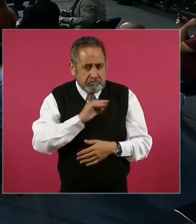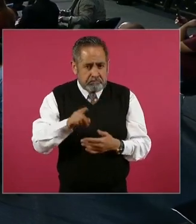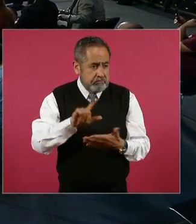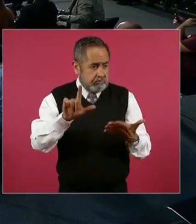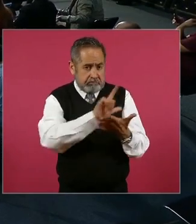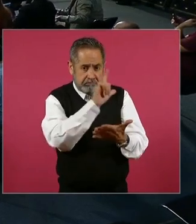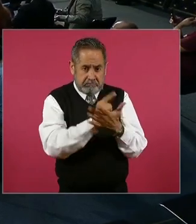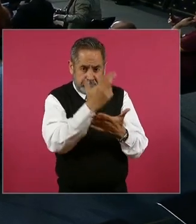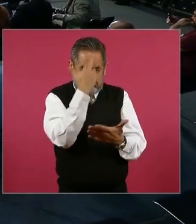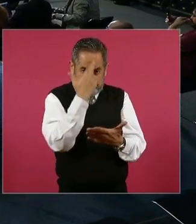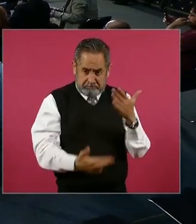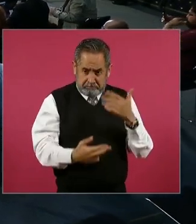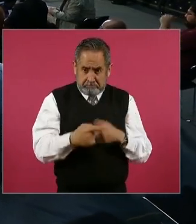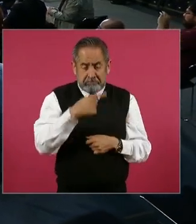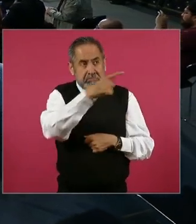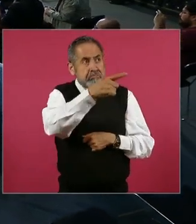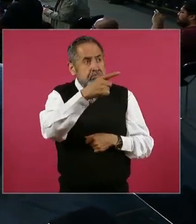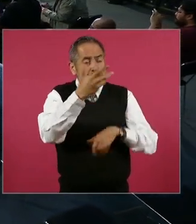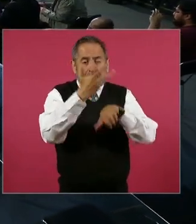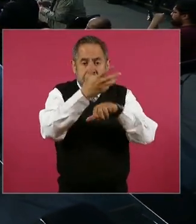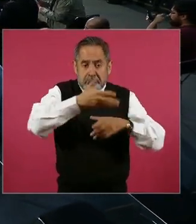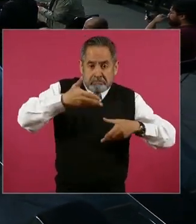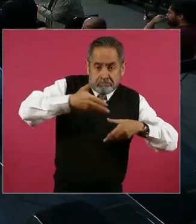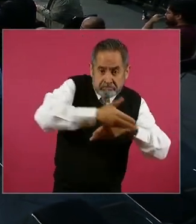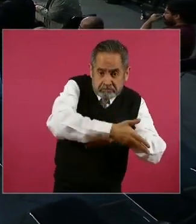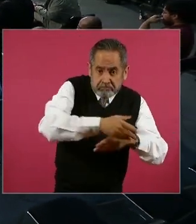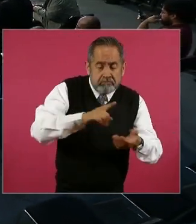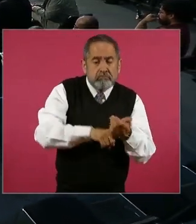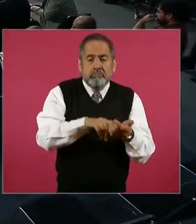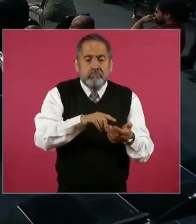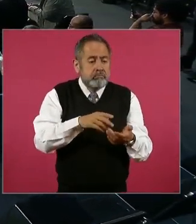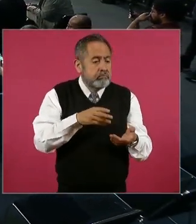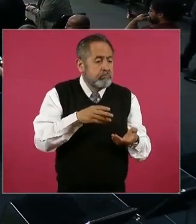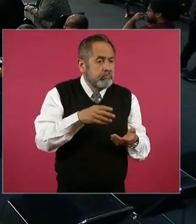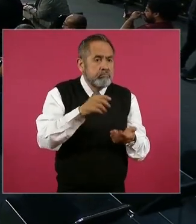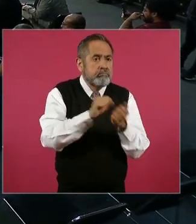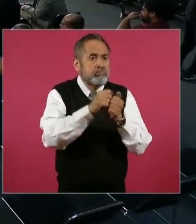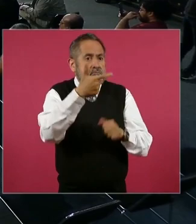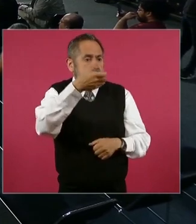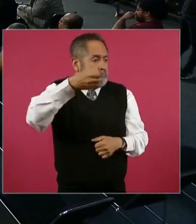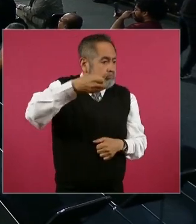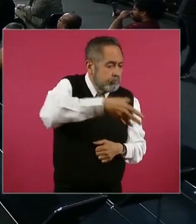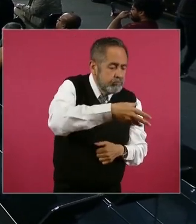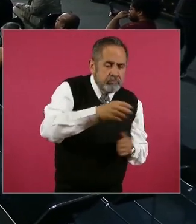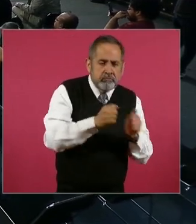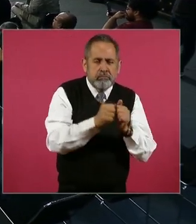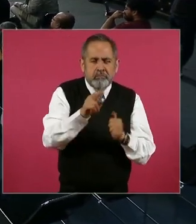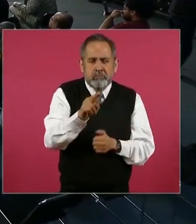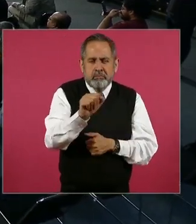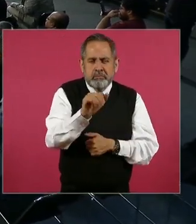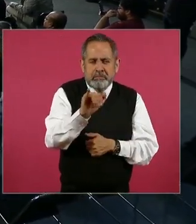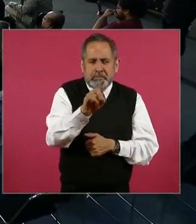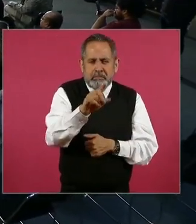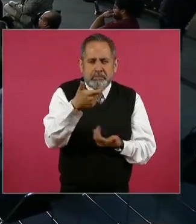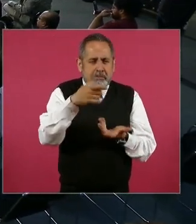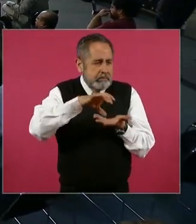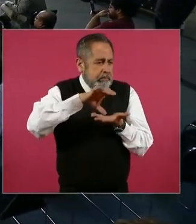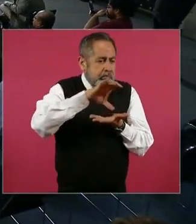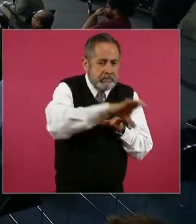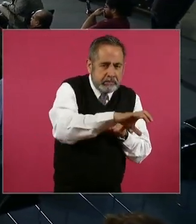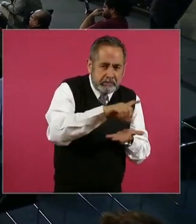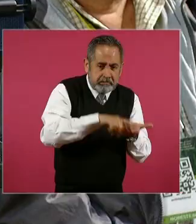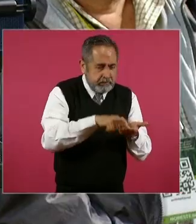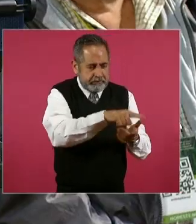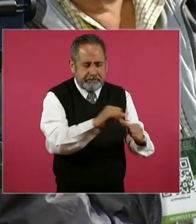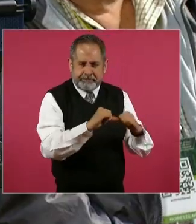delito de injerencismo intervencionismo de por ejemplo de Estados Unidos a través de la usit con todos estos recursos que le entregan